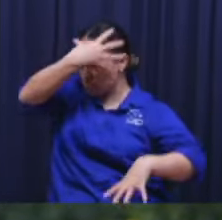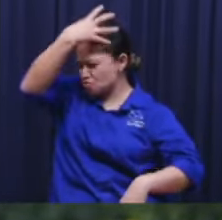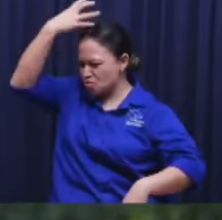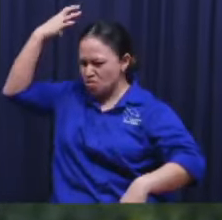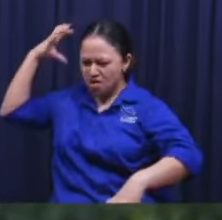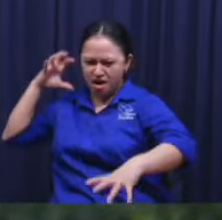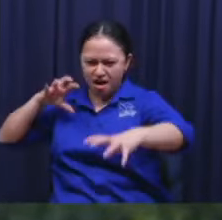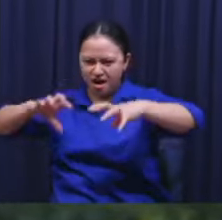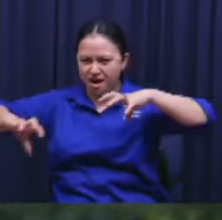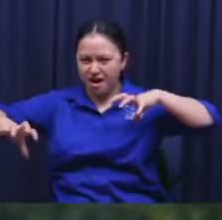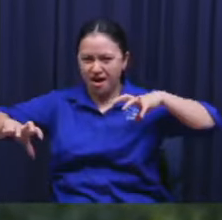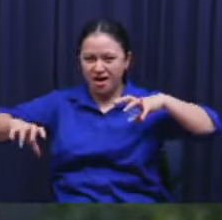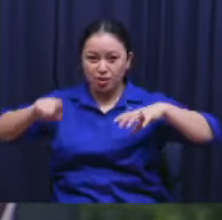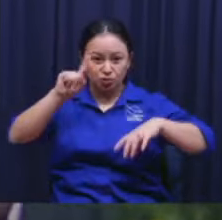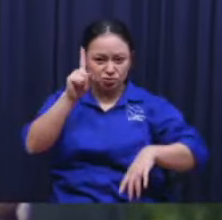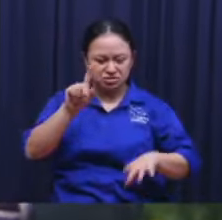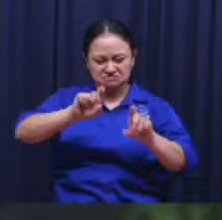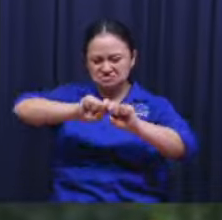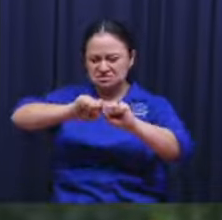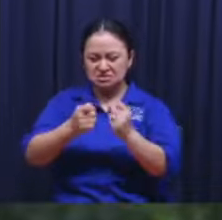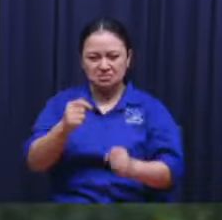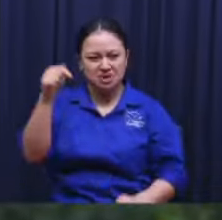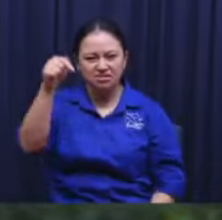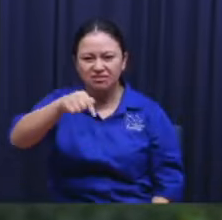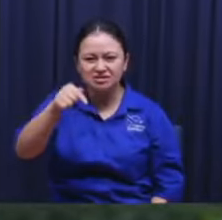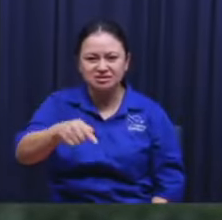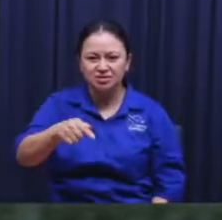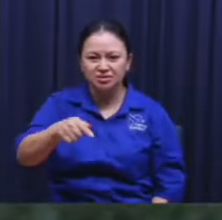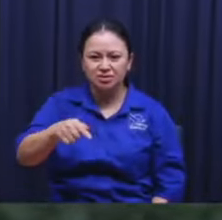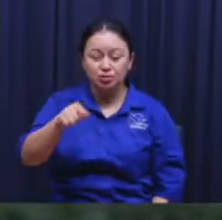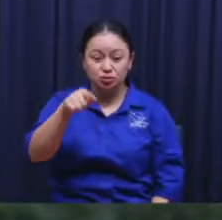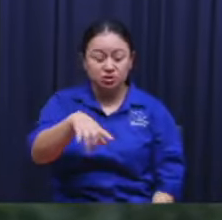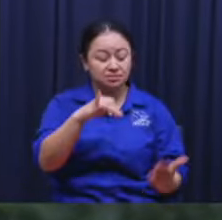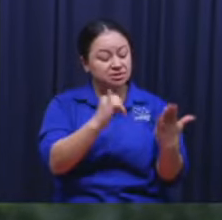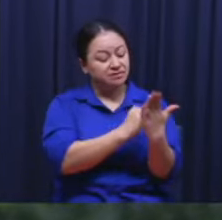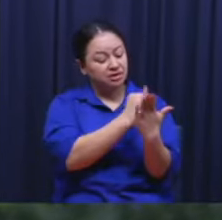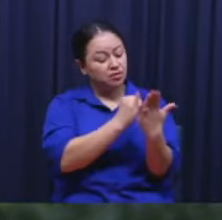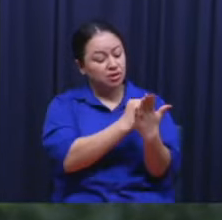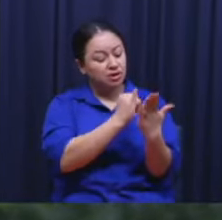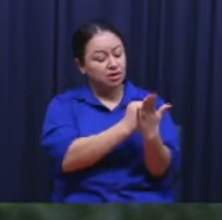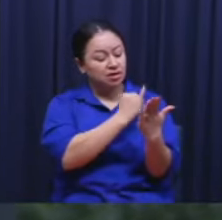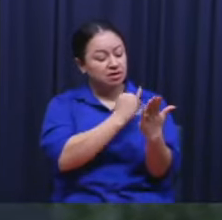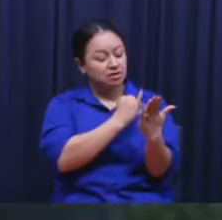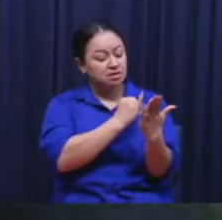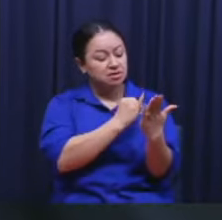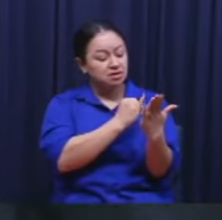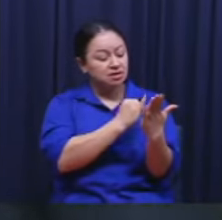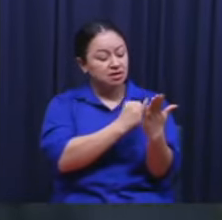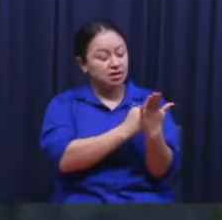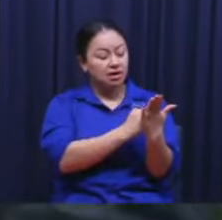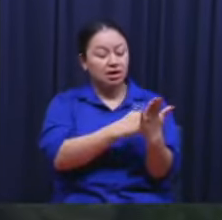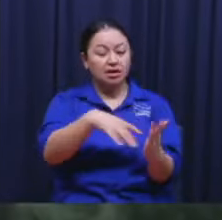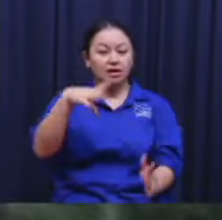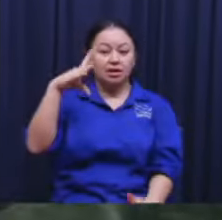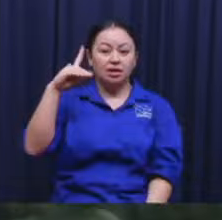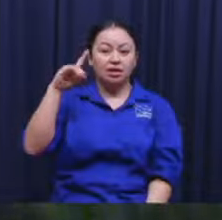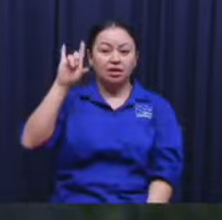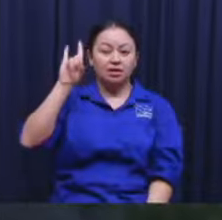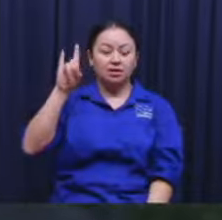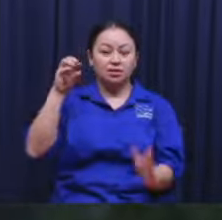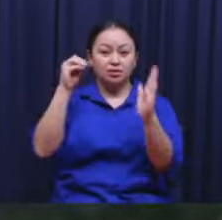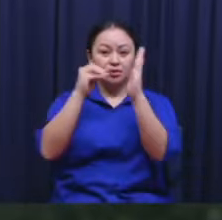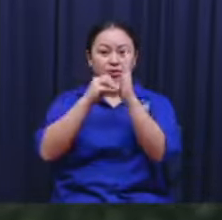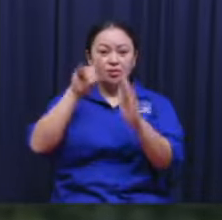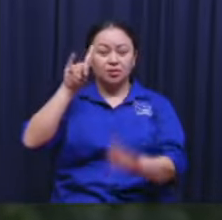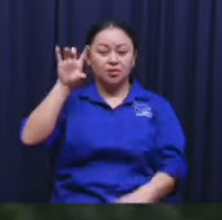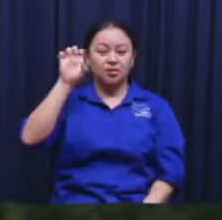Usted no rompe con ese ancestro. Yo empiezo a averiguar el duque no sé cuánto, hijo del conde